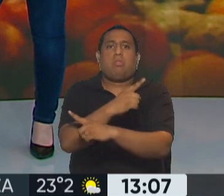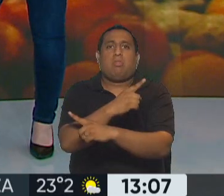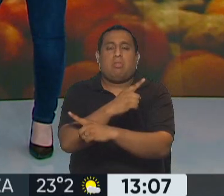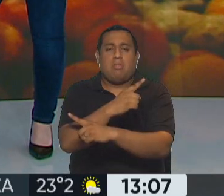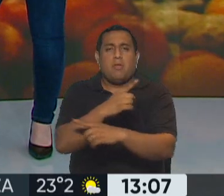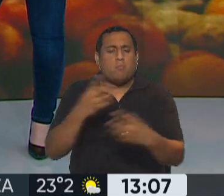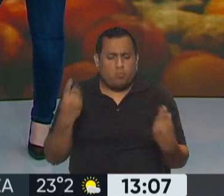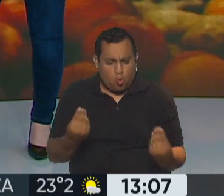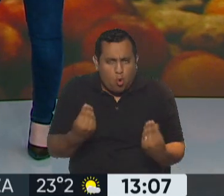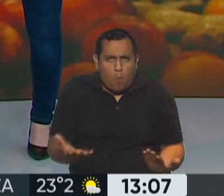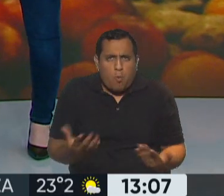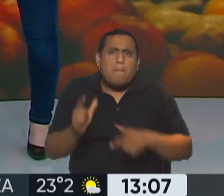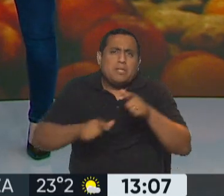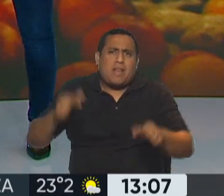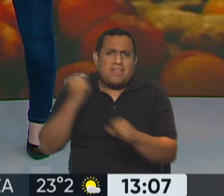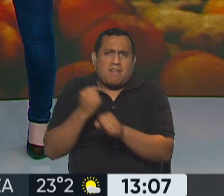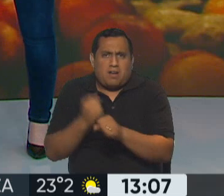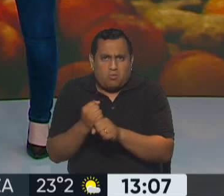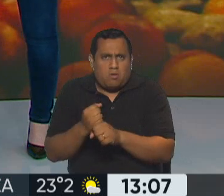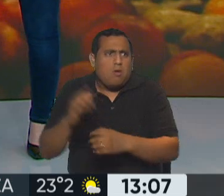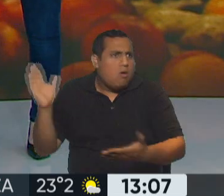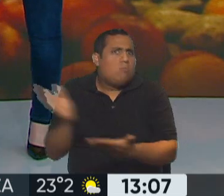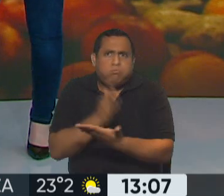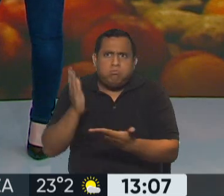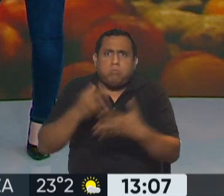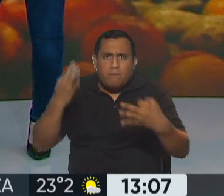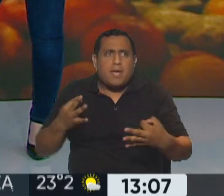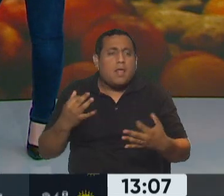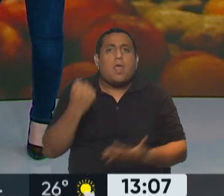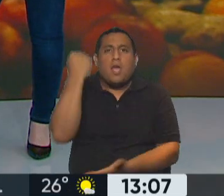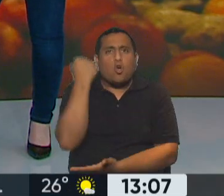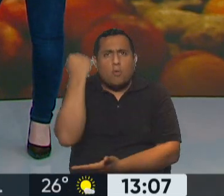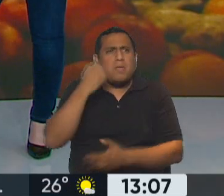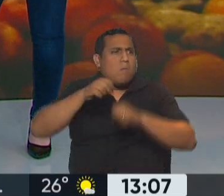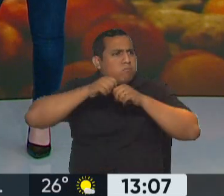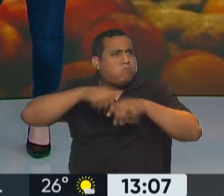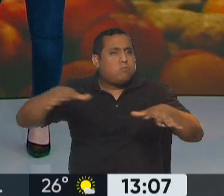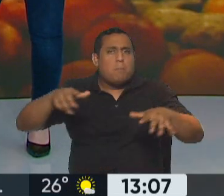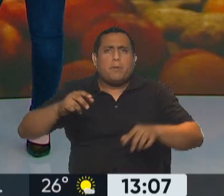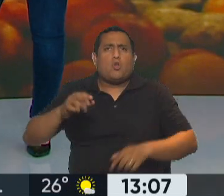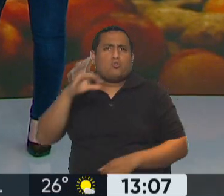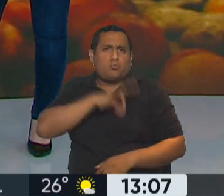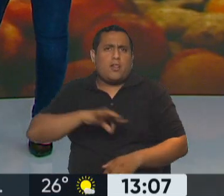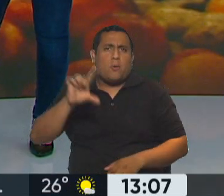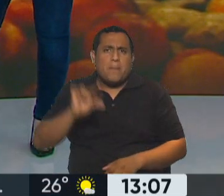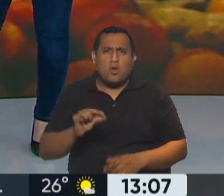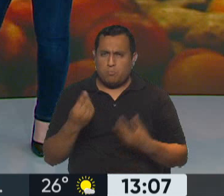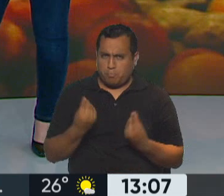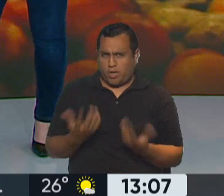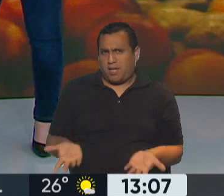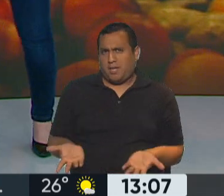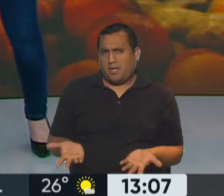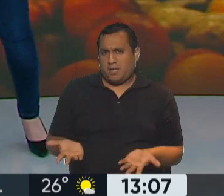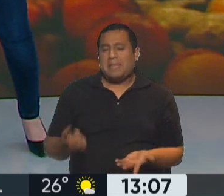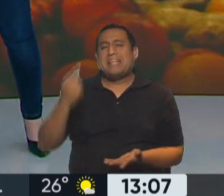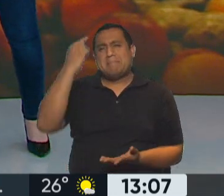Entonces, ¿cómo puede ser que los trabajadores rindan más en una economía que se expande, pero ganen menos? Esta es la discusión. Porque uno